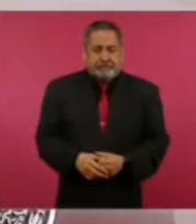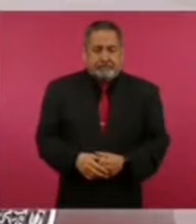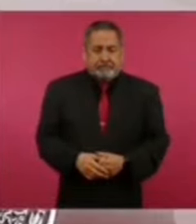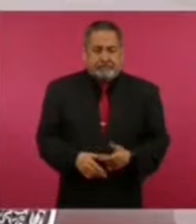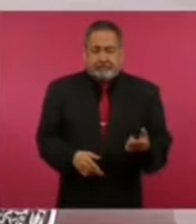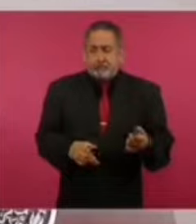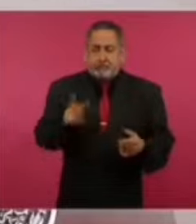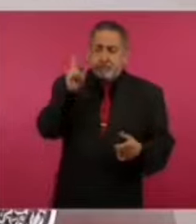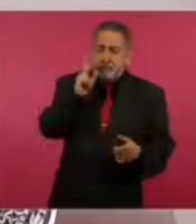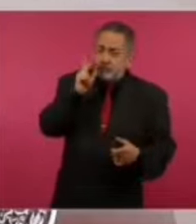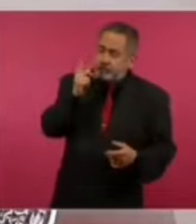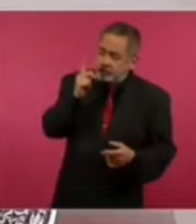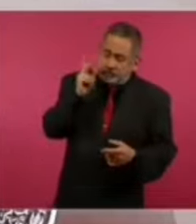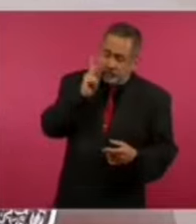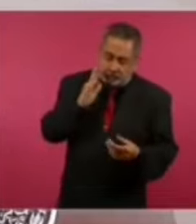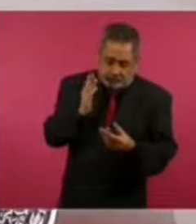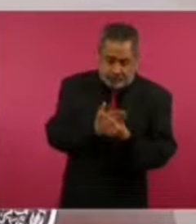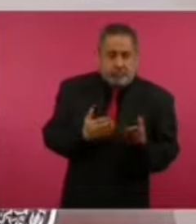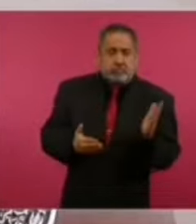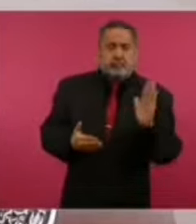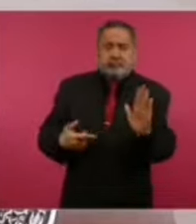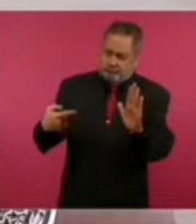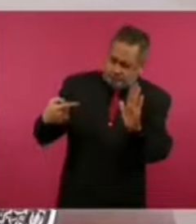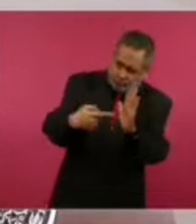No presentan una prueba, una.